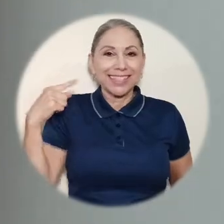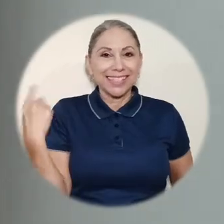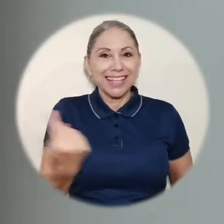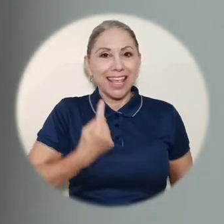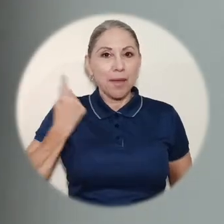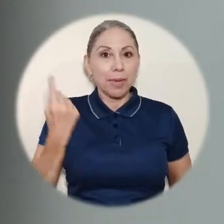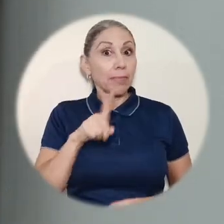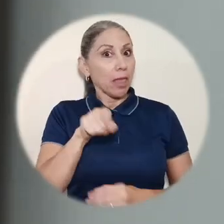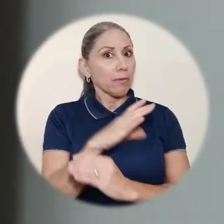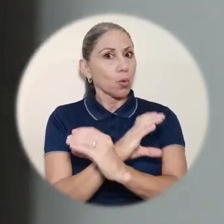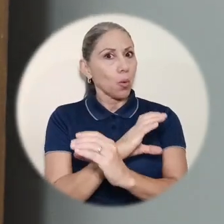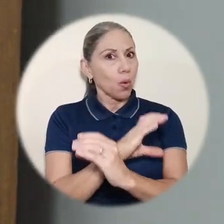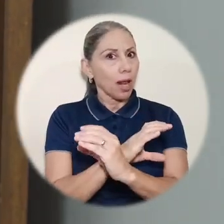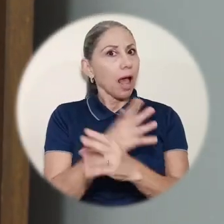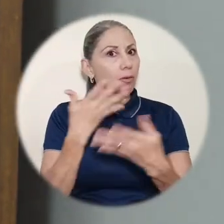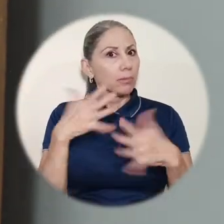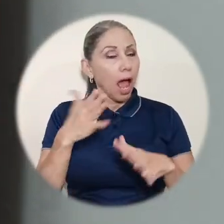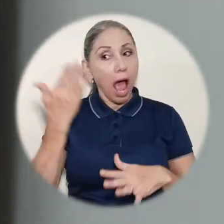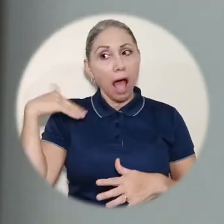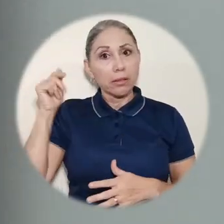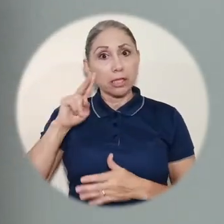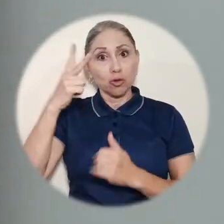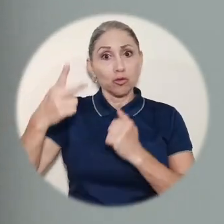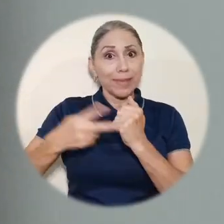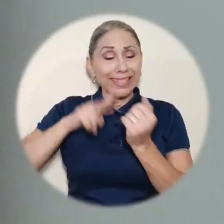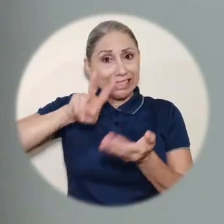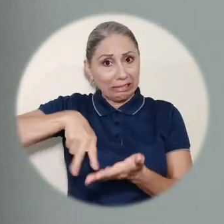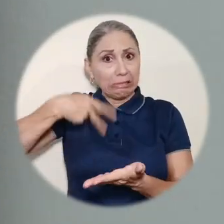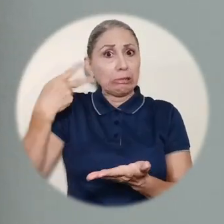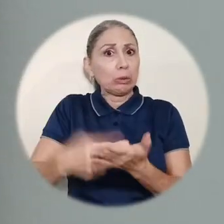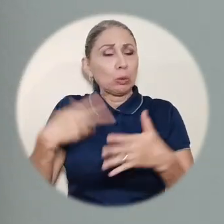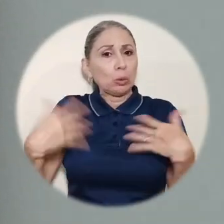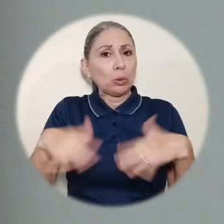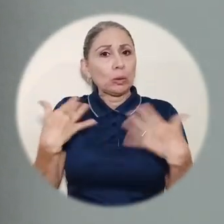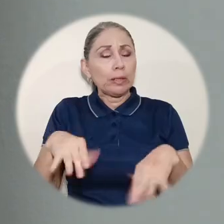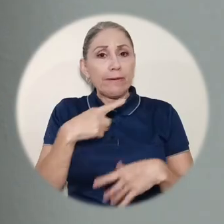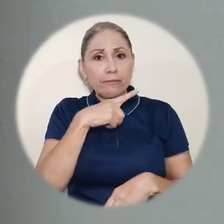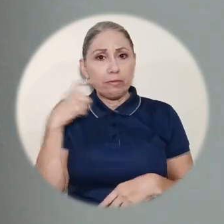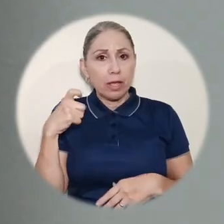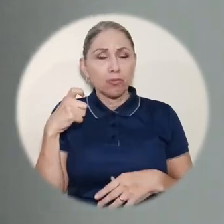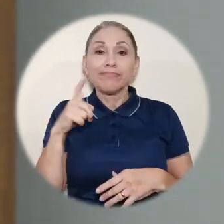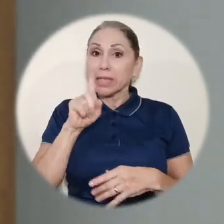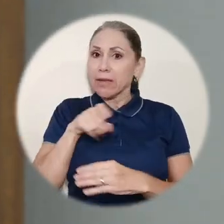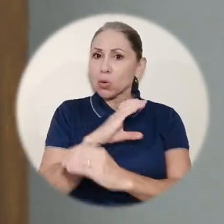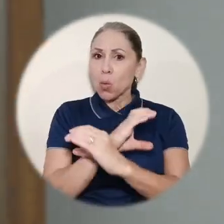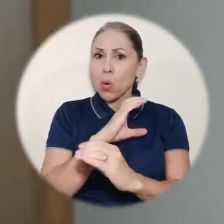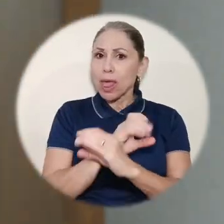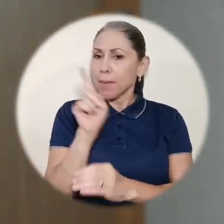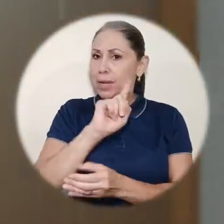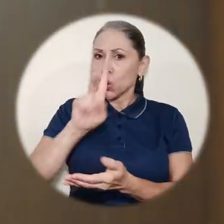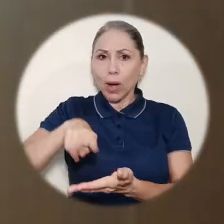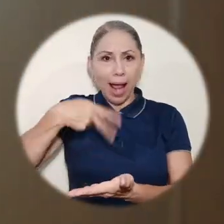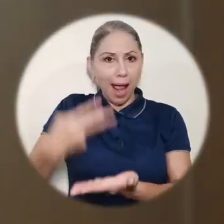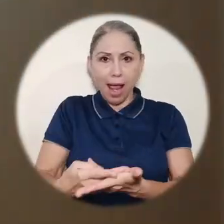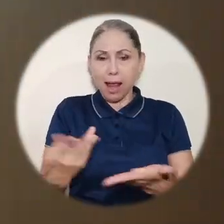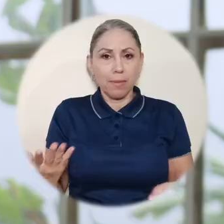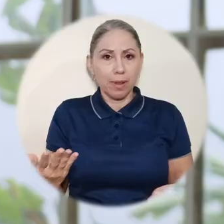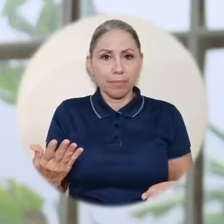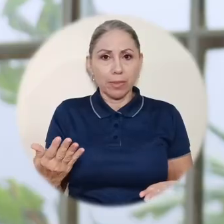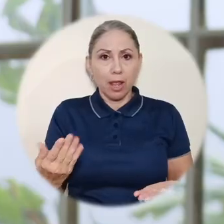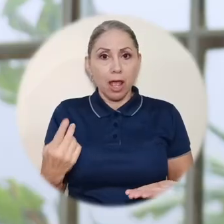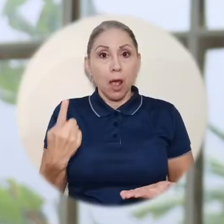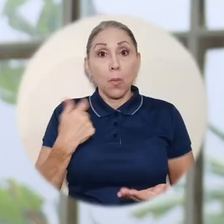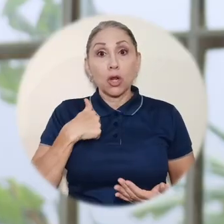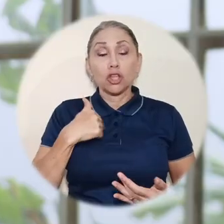tener mucho cuidado porque ya me he dado dos caídas bastante feas, entonces tengo que cuidarme de no caerme. Porque como